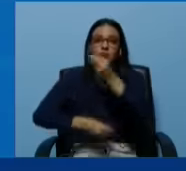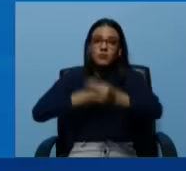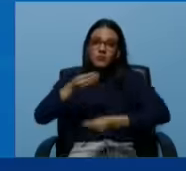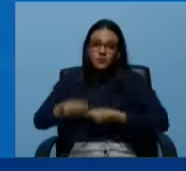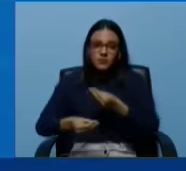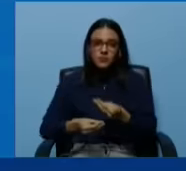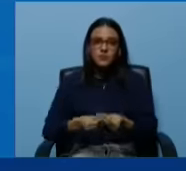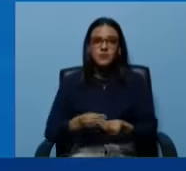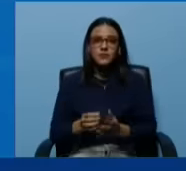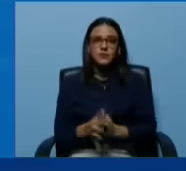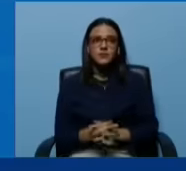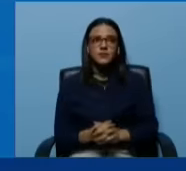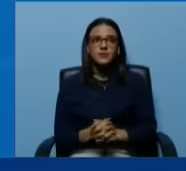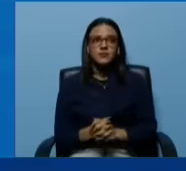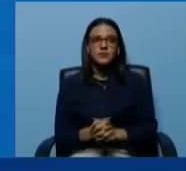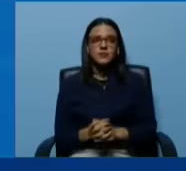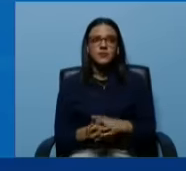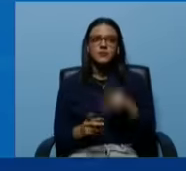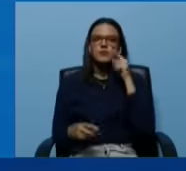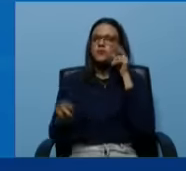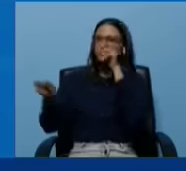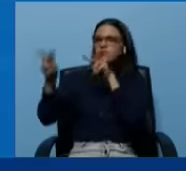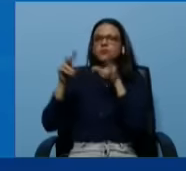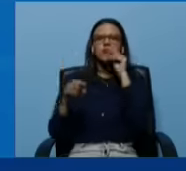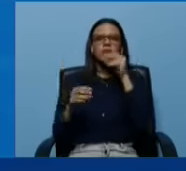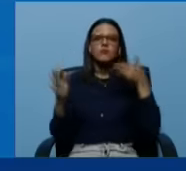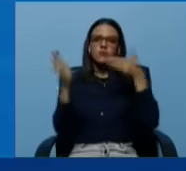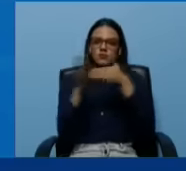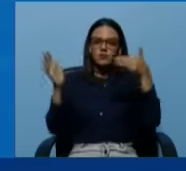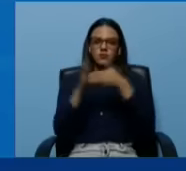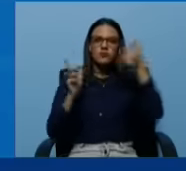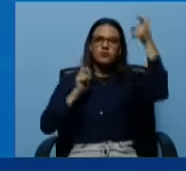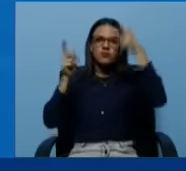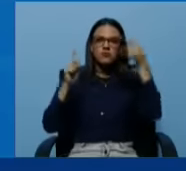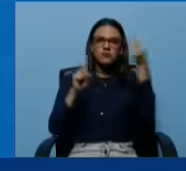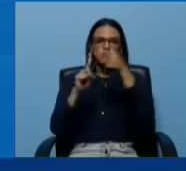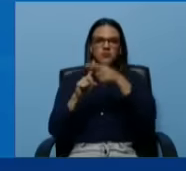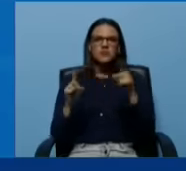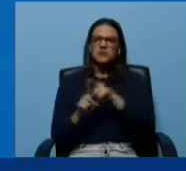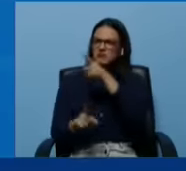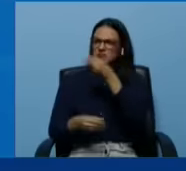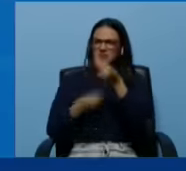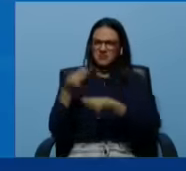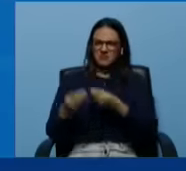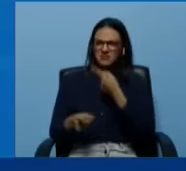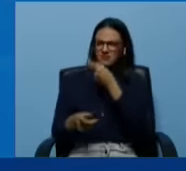izquierda, criticaron al comandante Chávez y le dijeron que era un exagerado.